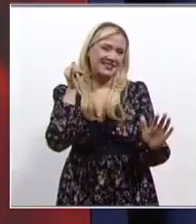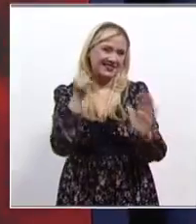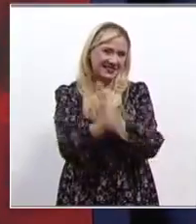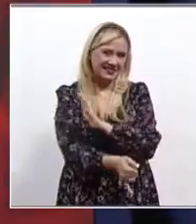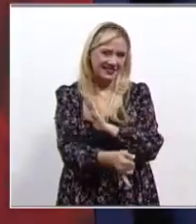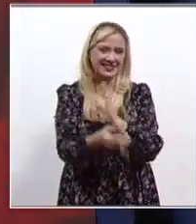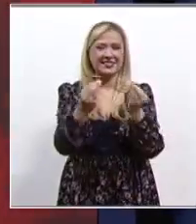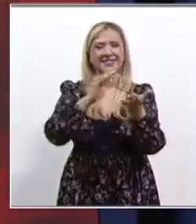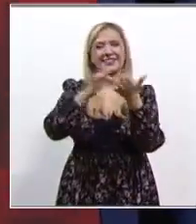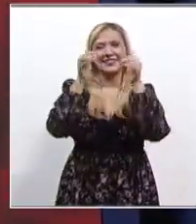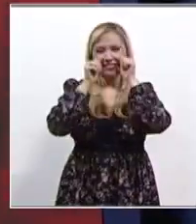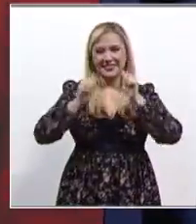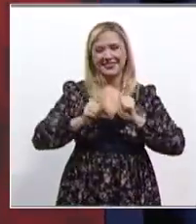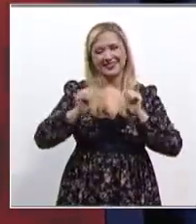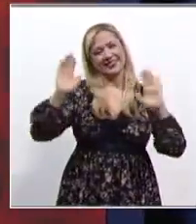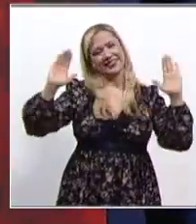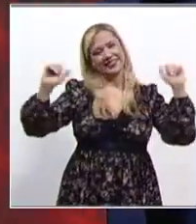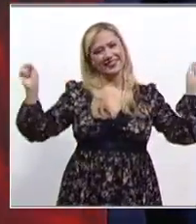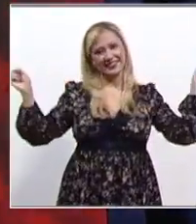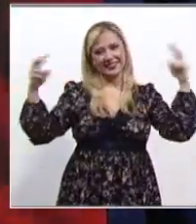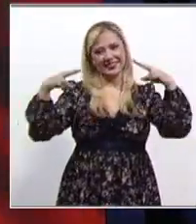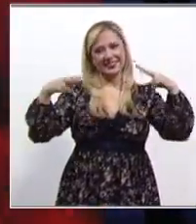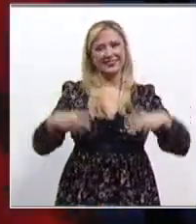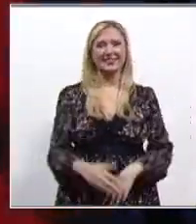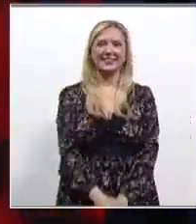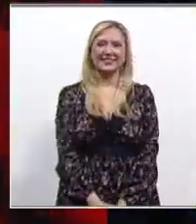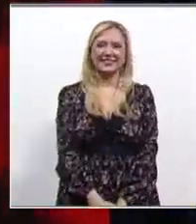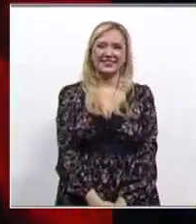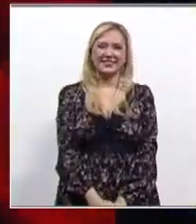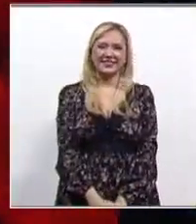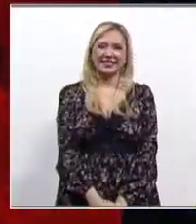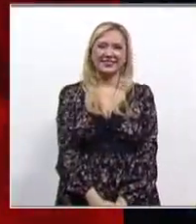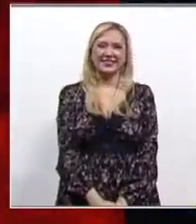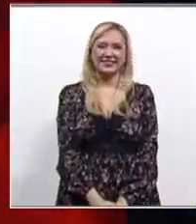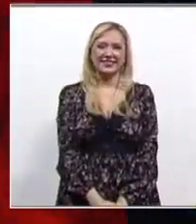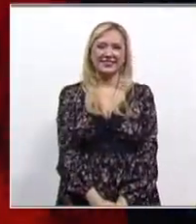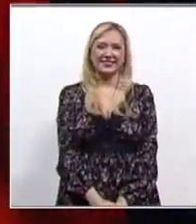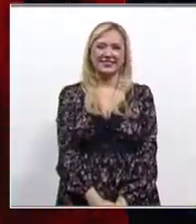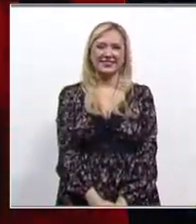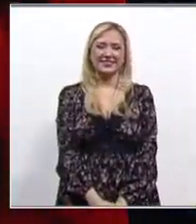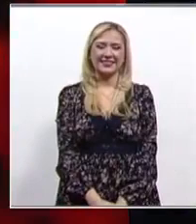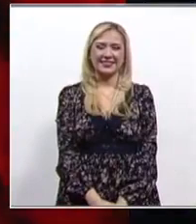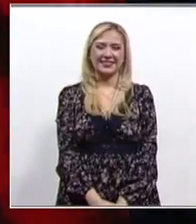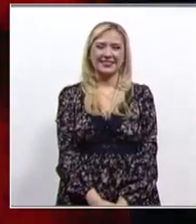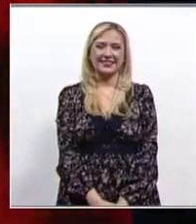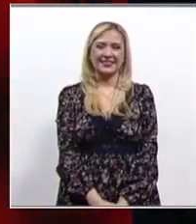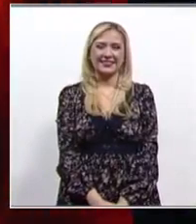Gracias por su atención. Hasta pronto.